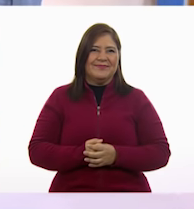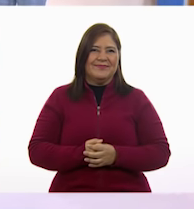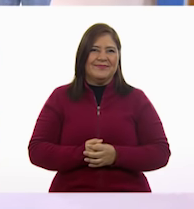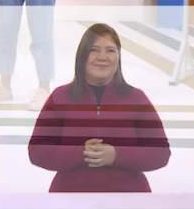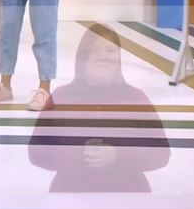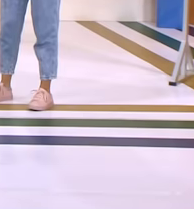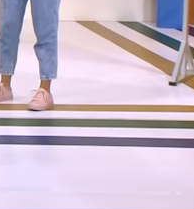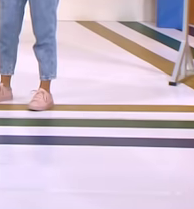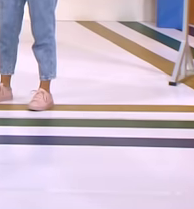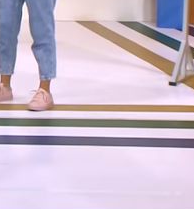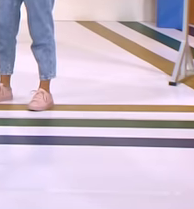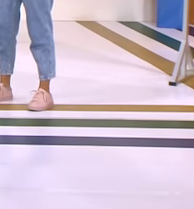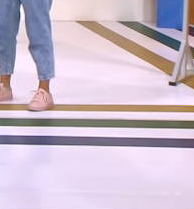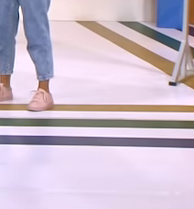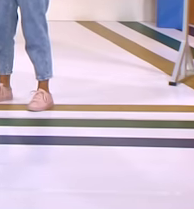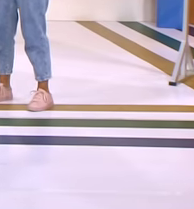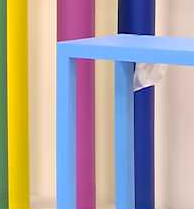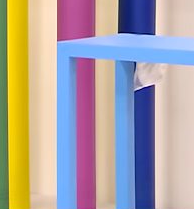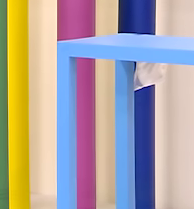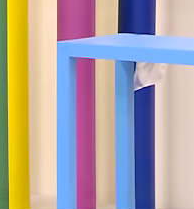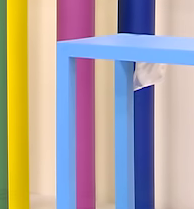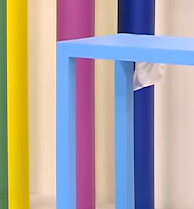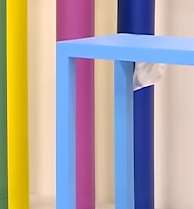epo, etai, tai,